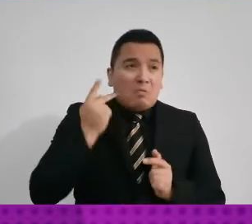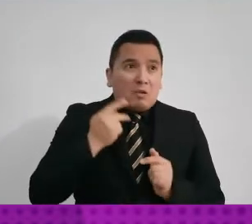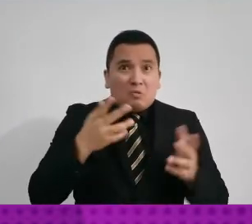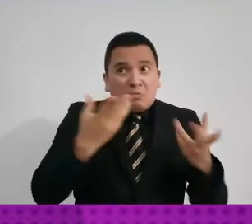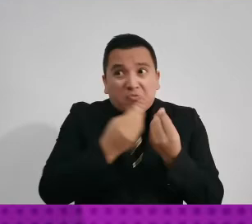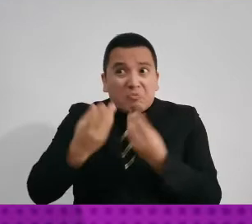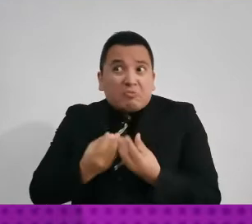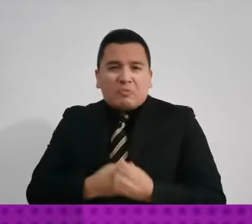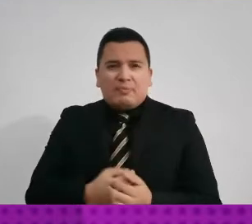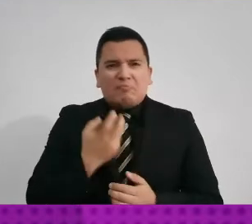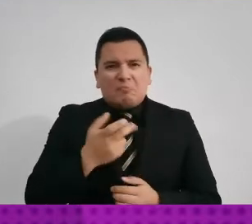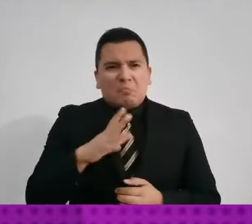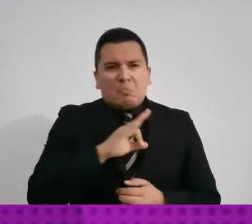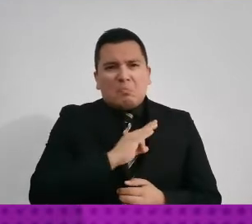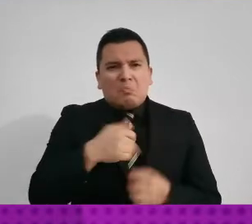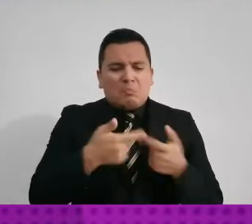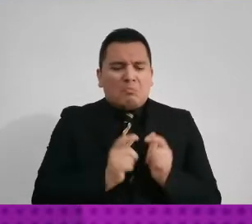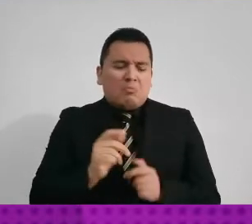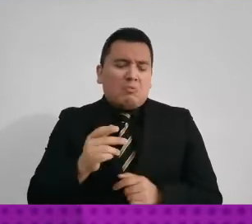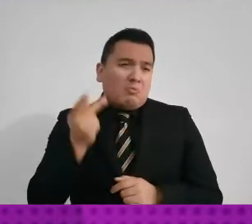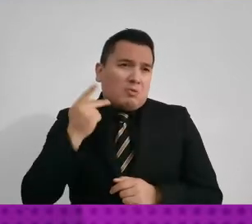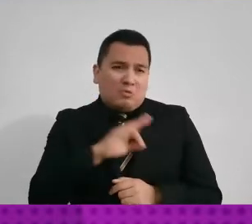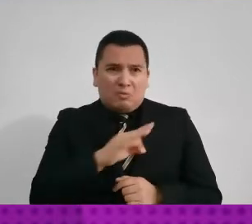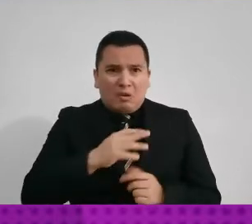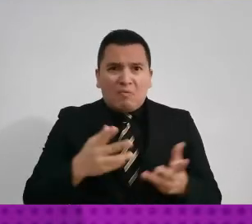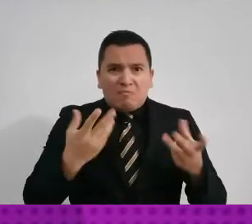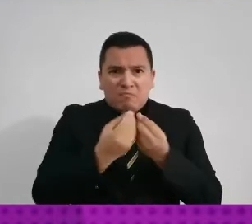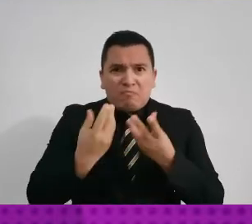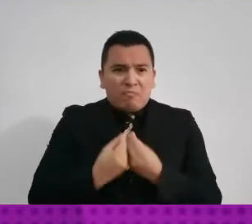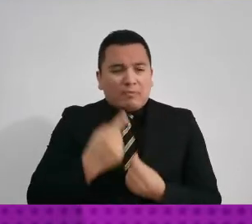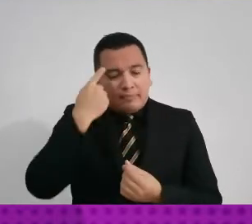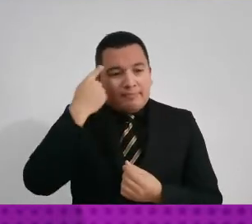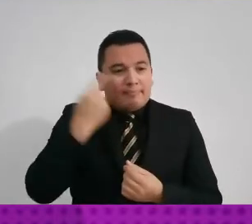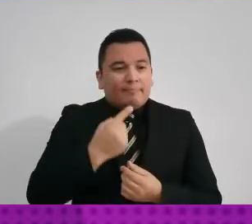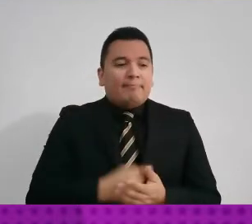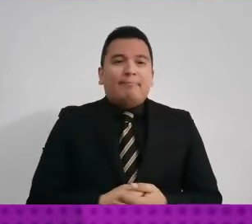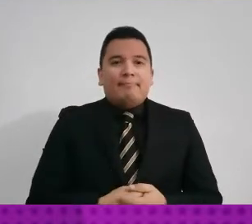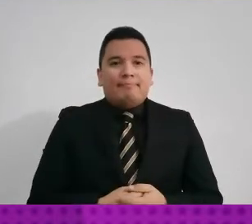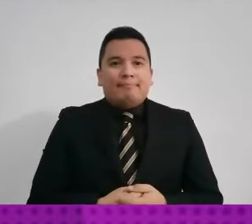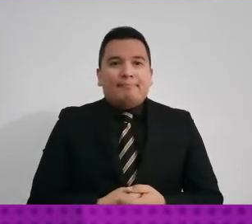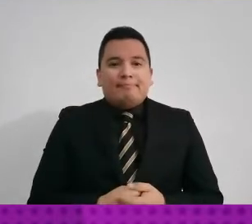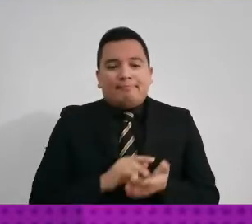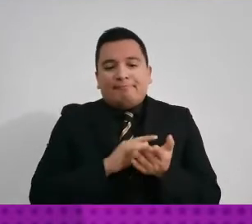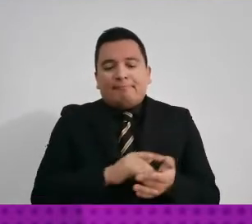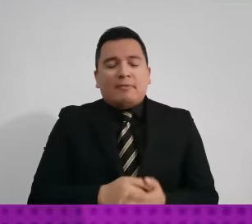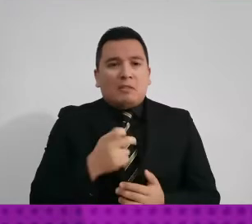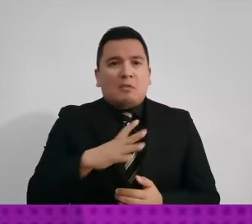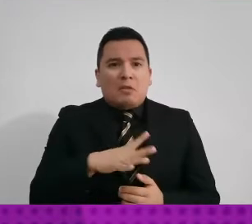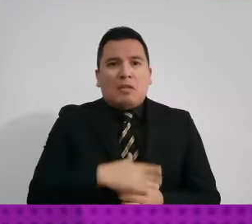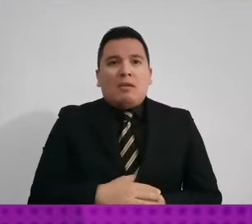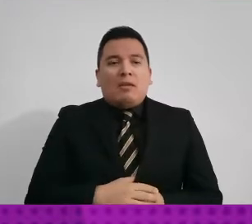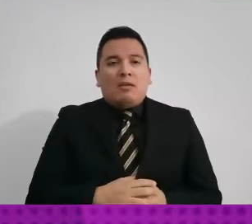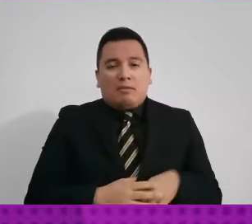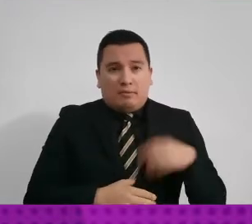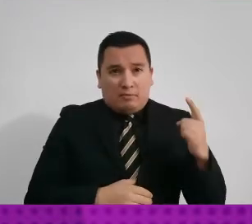que los partidos políticos se pueden coaligar para postular a las mismas candidaturas. Entonces, este plazo se les vence